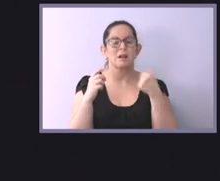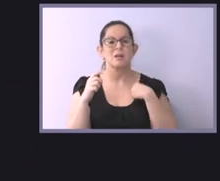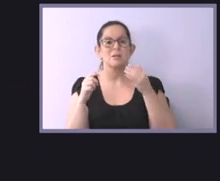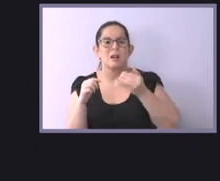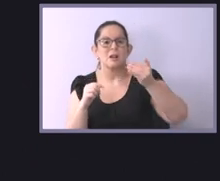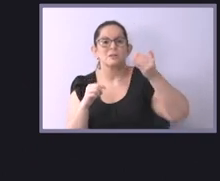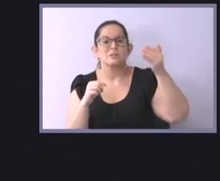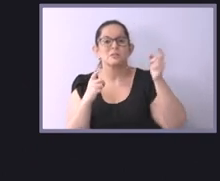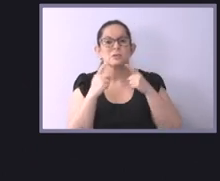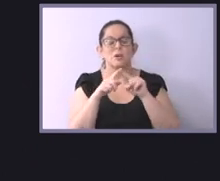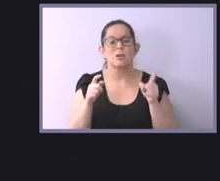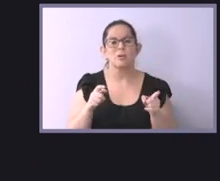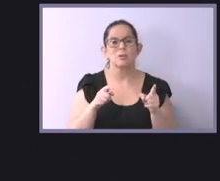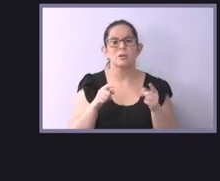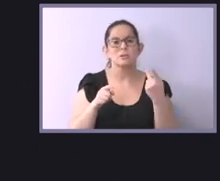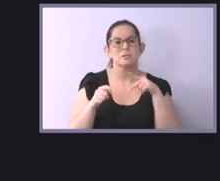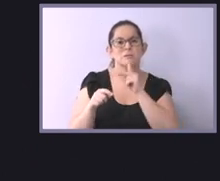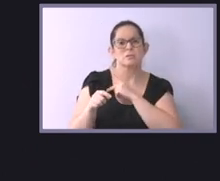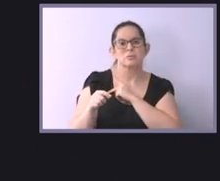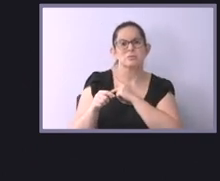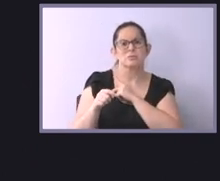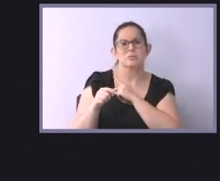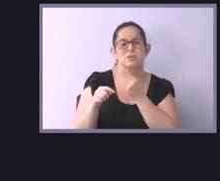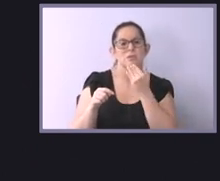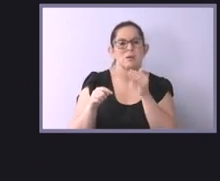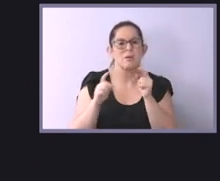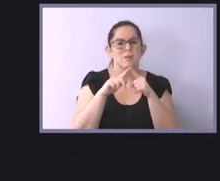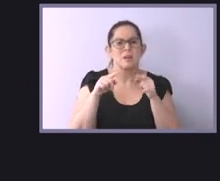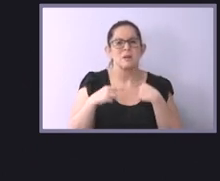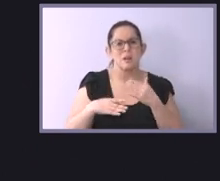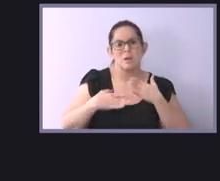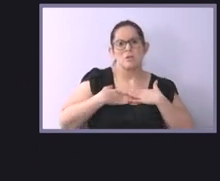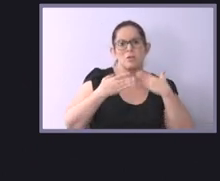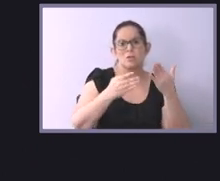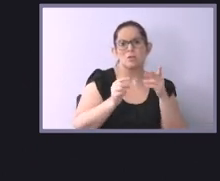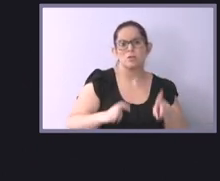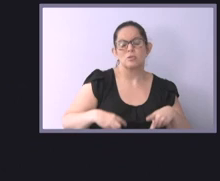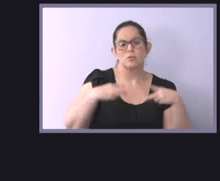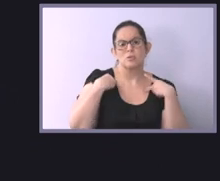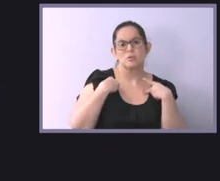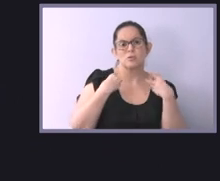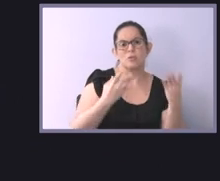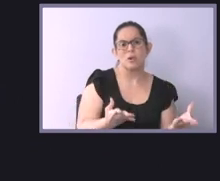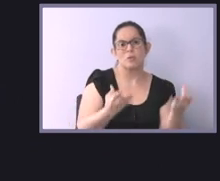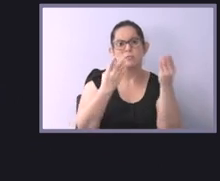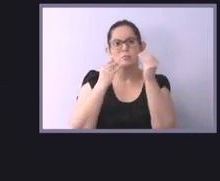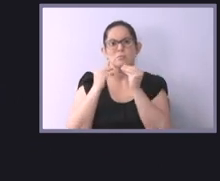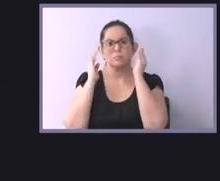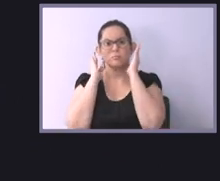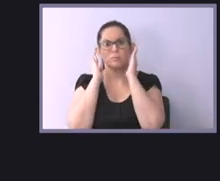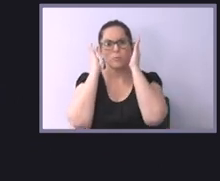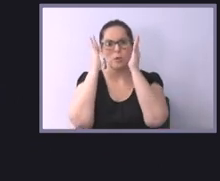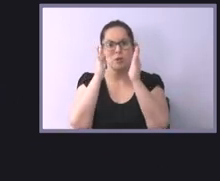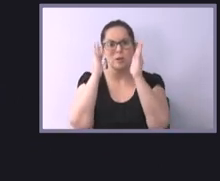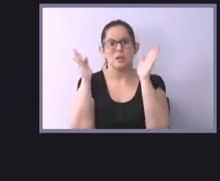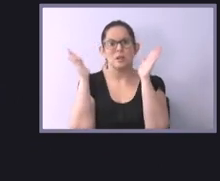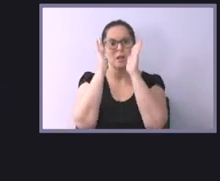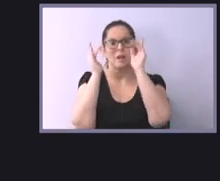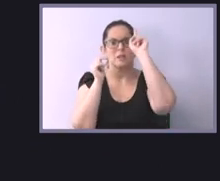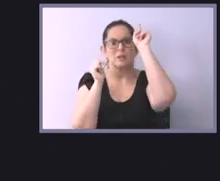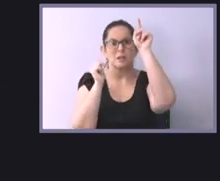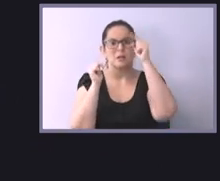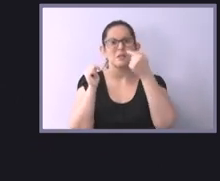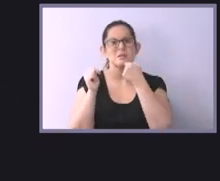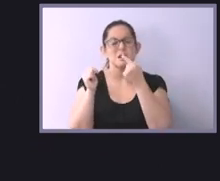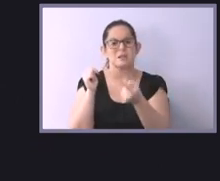cosas en las cuales son vanas y hemos dedicado nuestras vidas, y está poniendo nuestros ojos delante de Él. Y nos